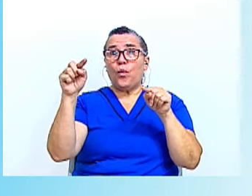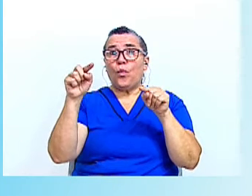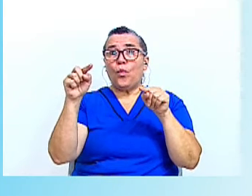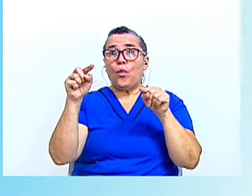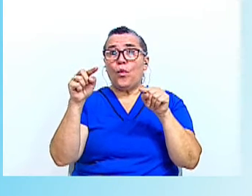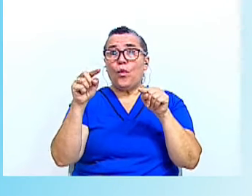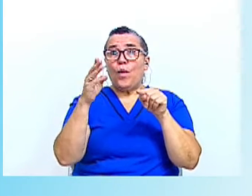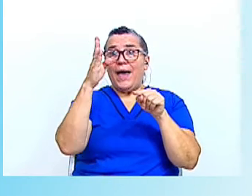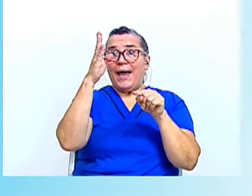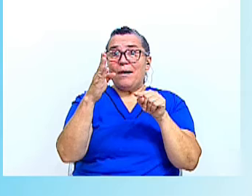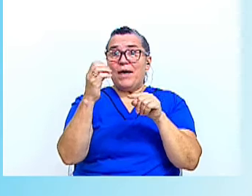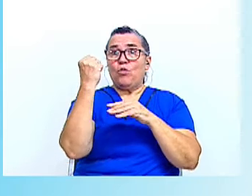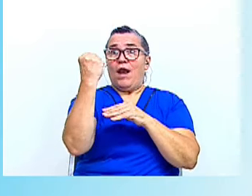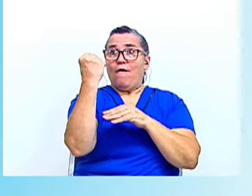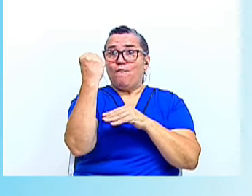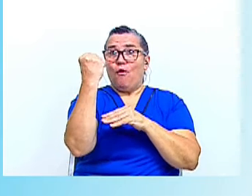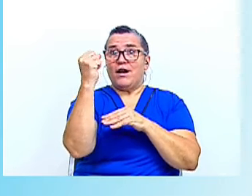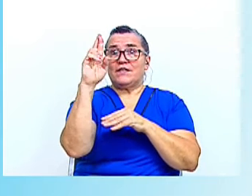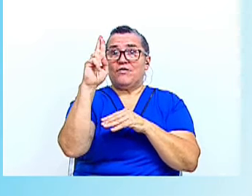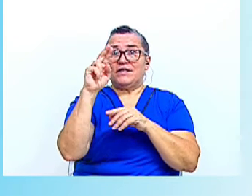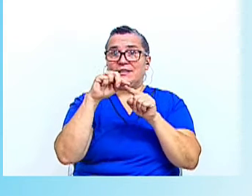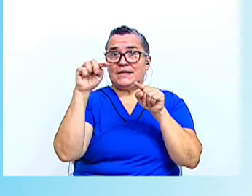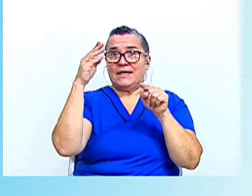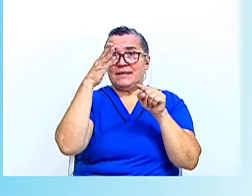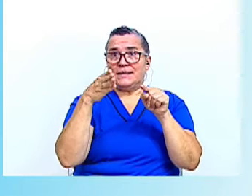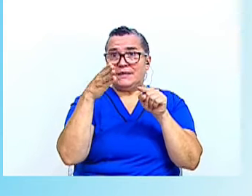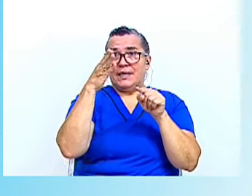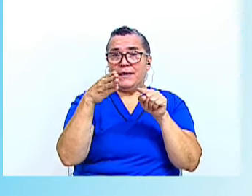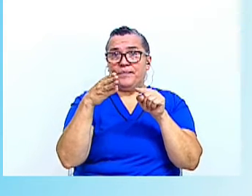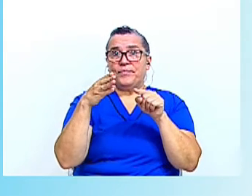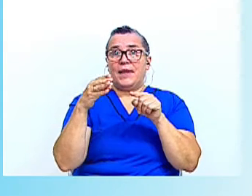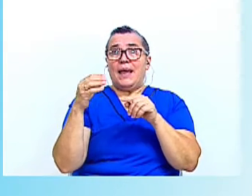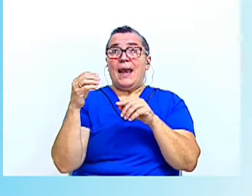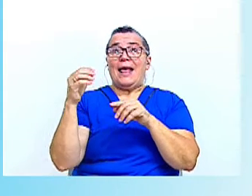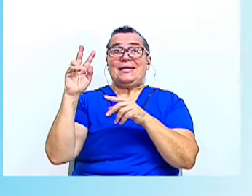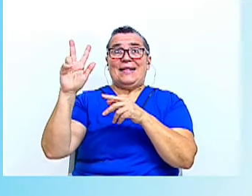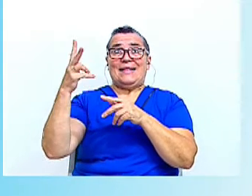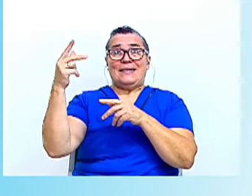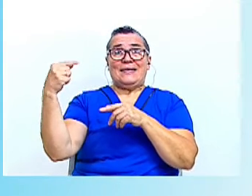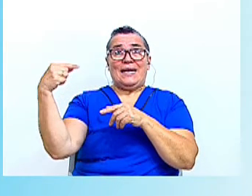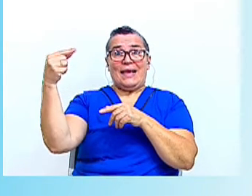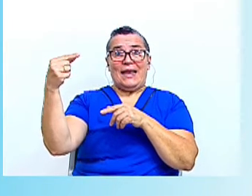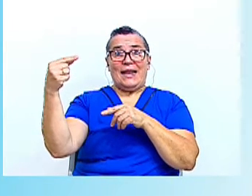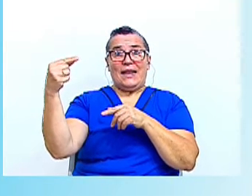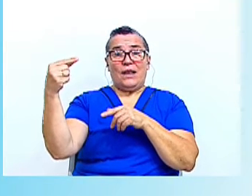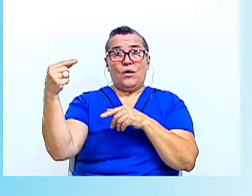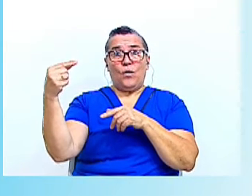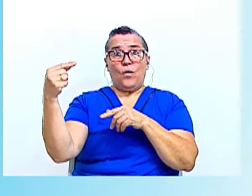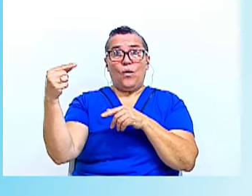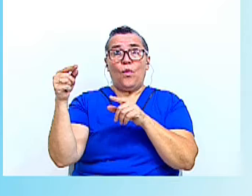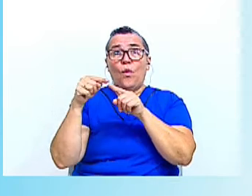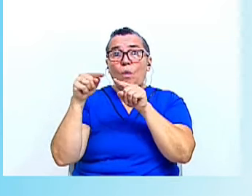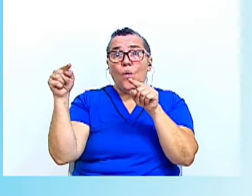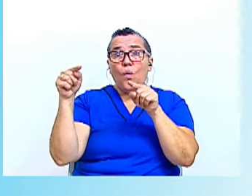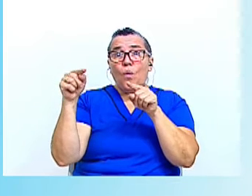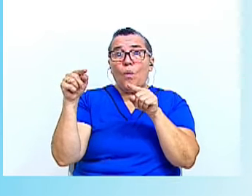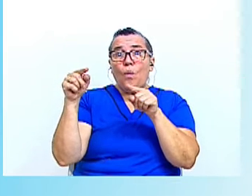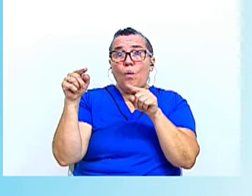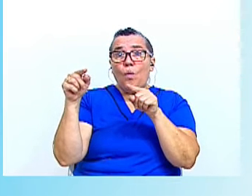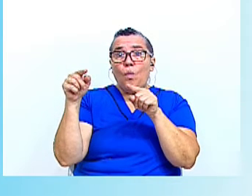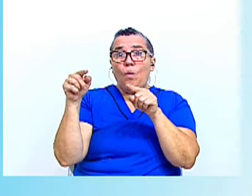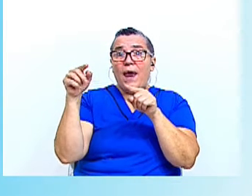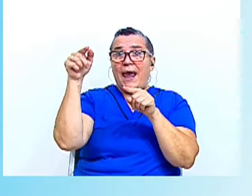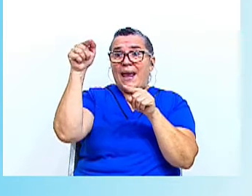medio la fuerza de resistencia. Y las palancas de tercer género vamos a encontrar en